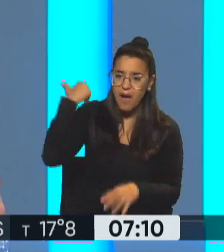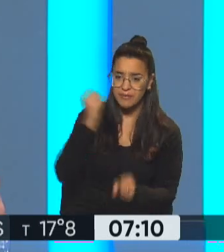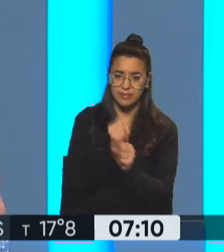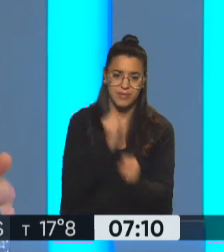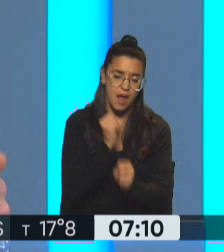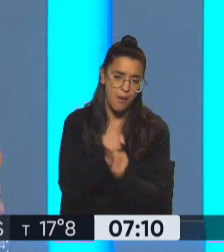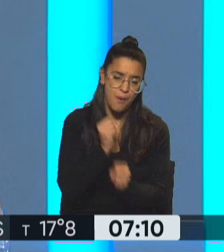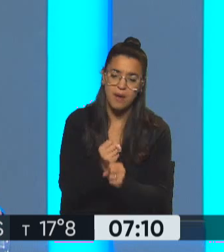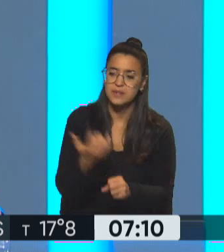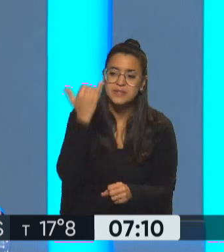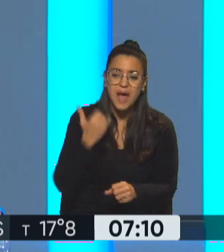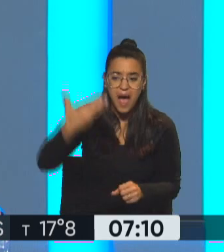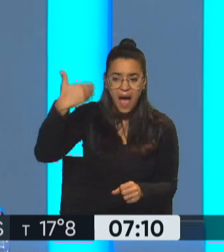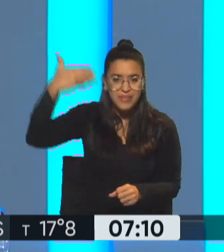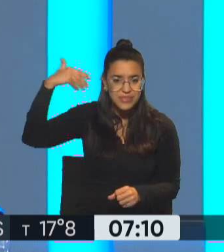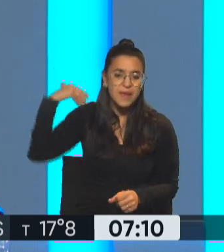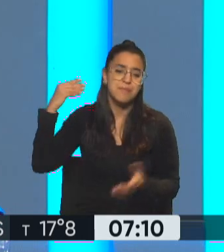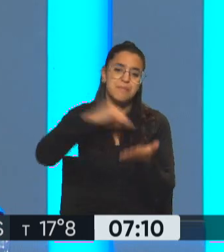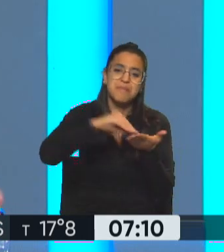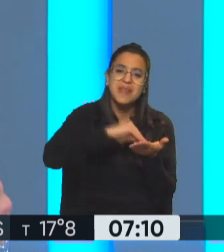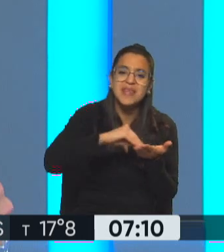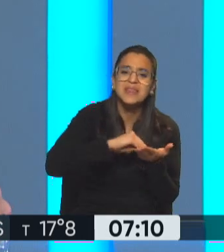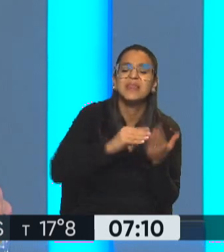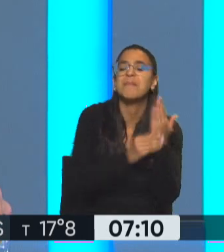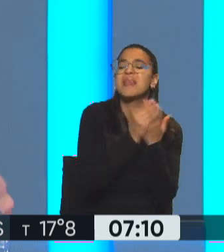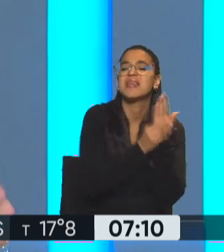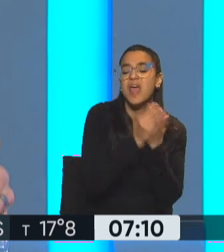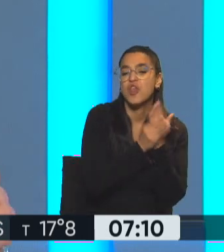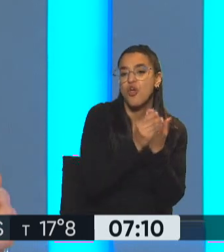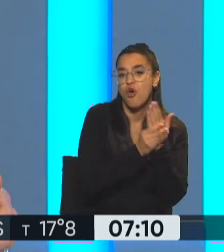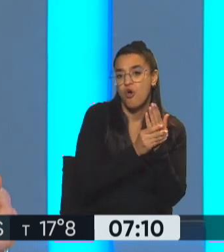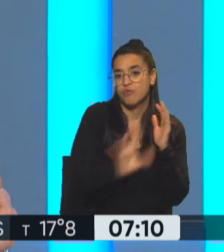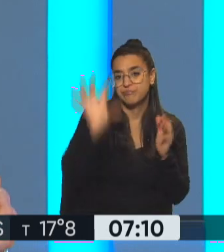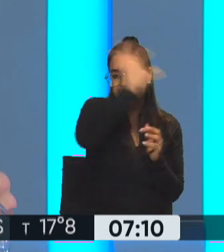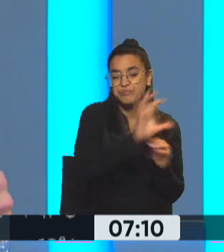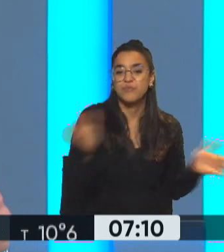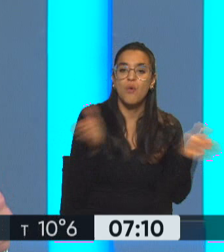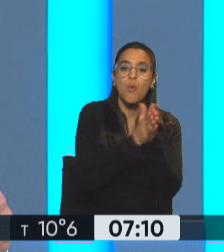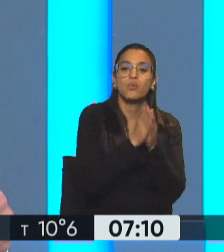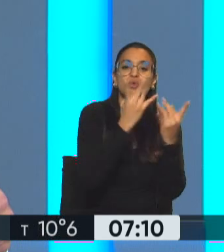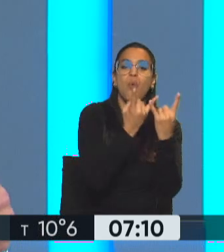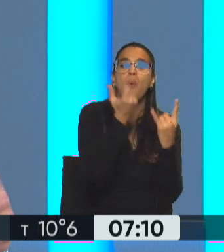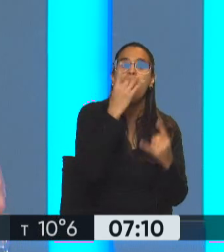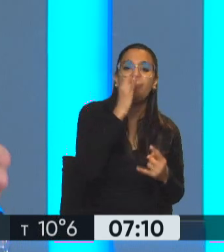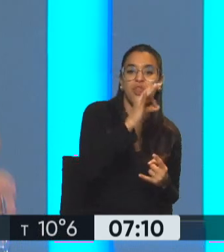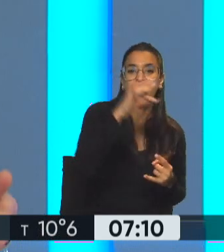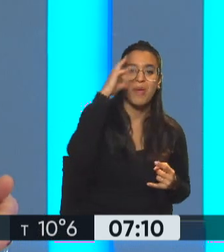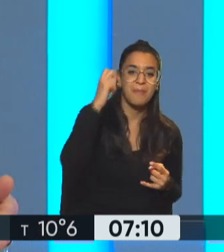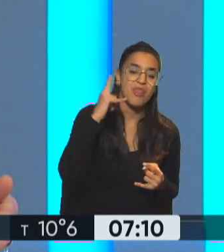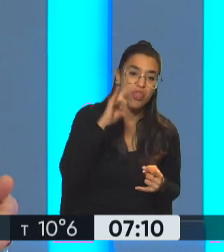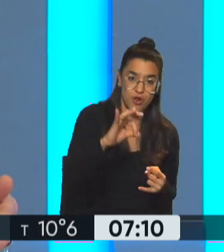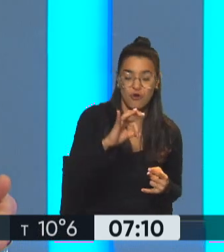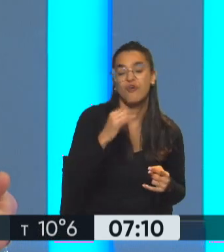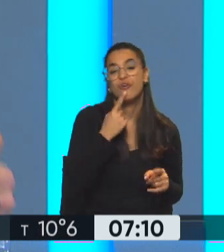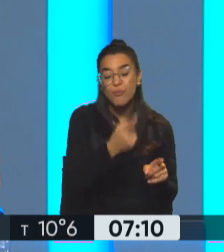lo que venía trabajando en el ministerio del interior junto a aguado de pedro como secretaria de relaciones con las provincias por eso